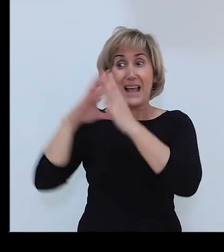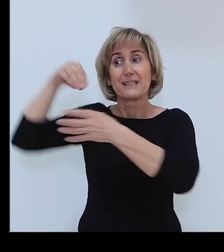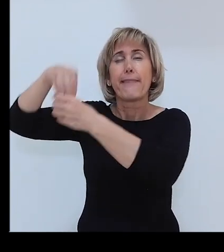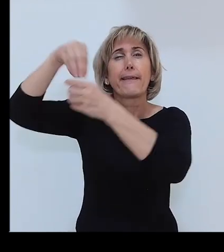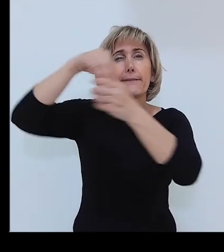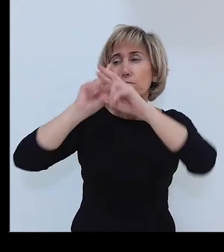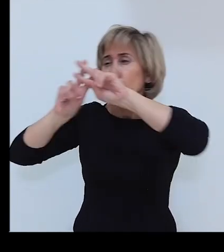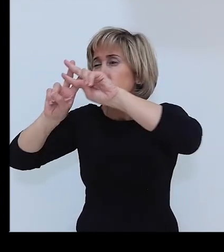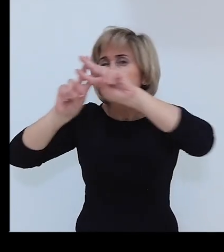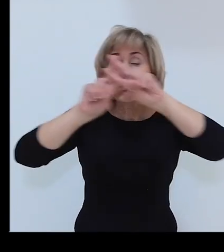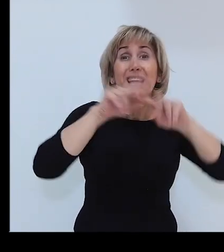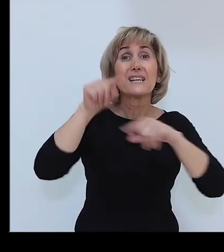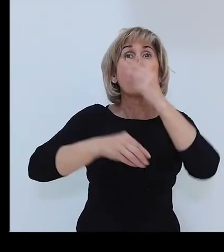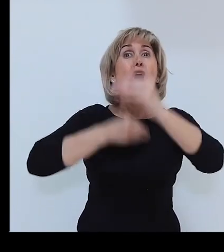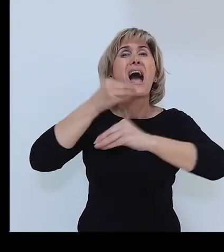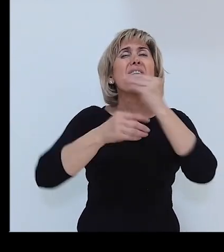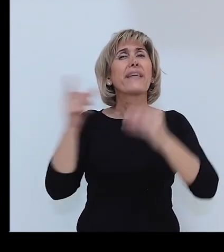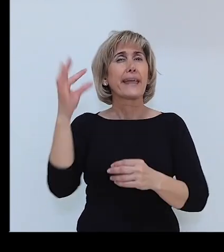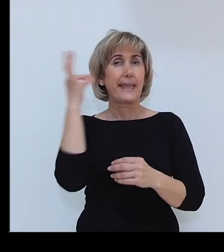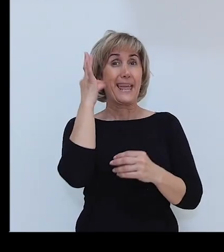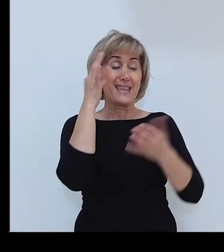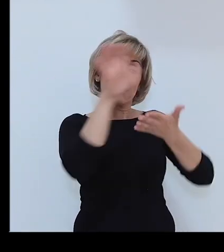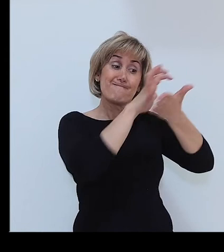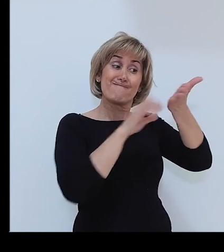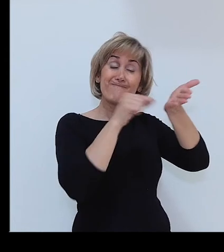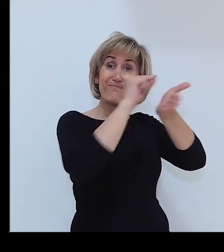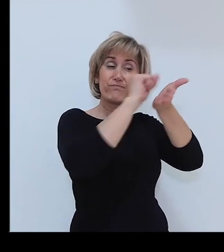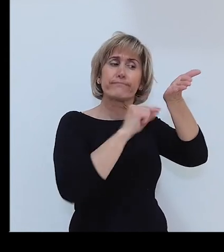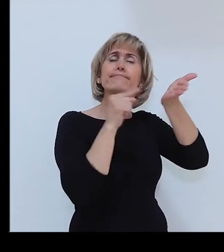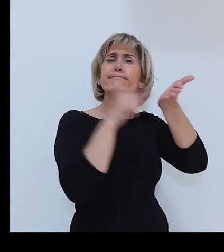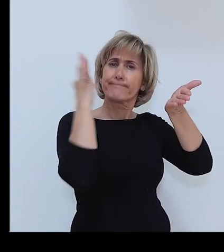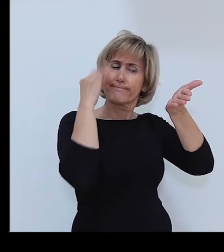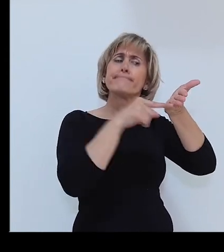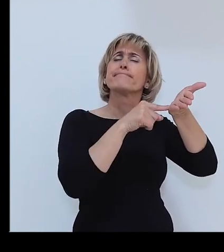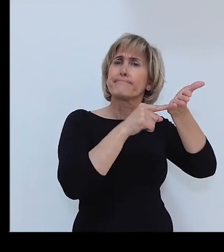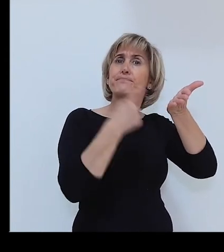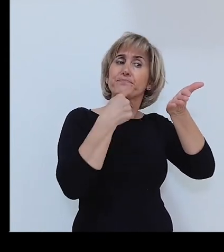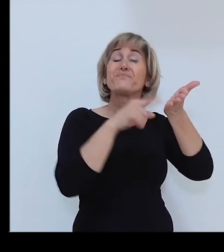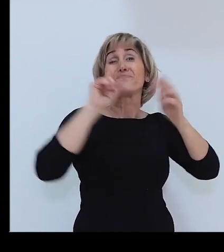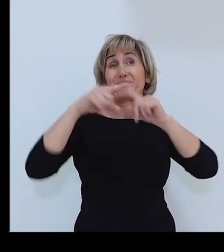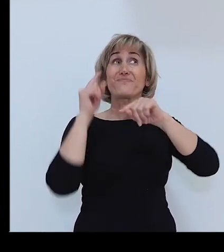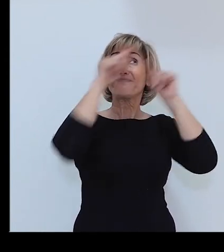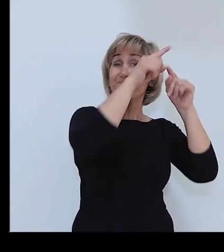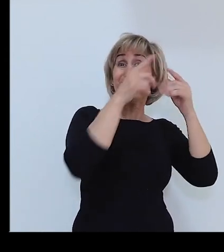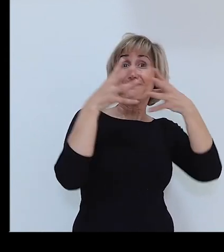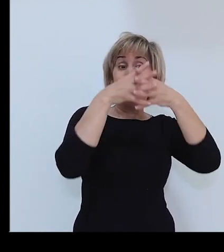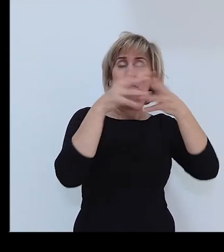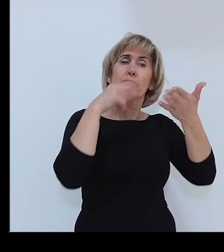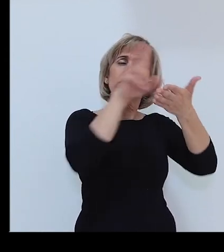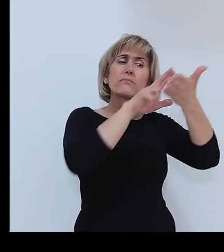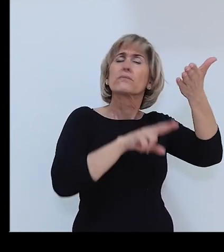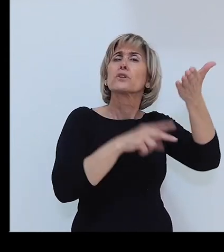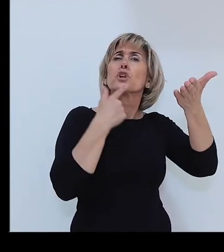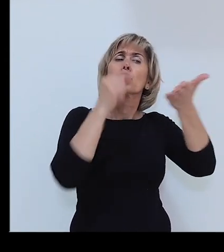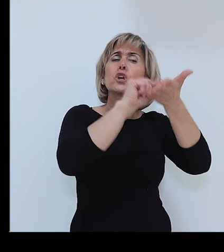de manera cotidiana lo que ocurría en los hogares, eso hizo que defendiera dentro de este texto y después de